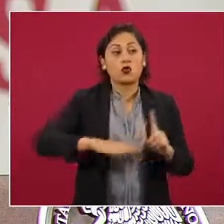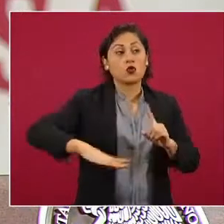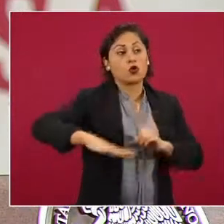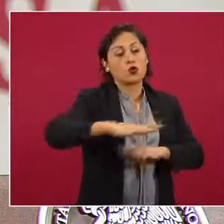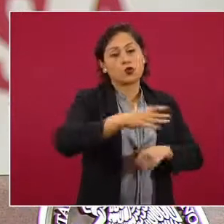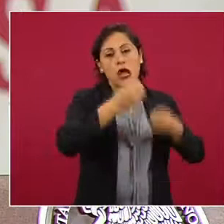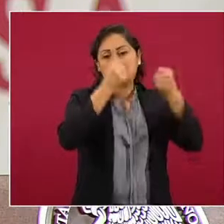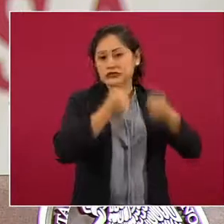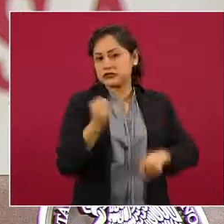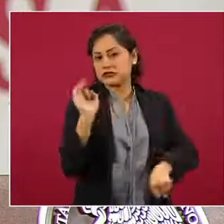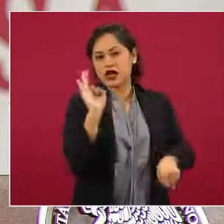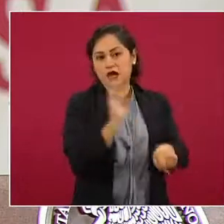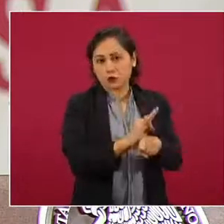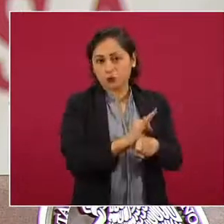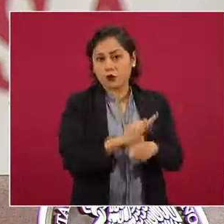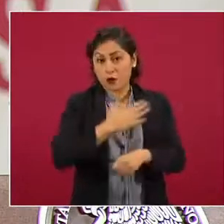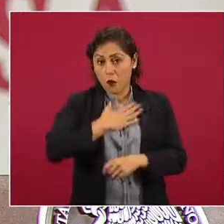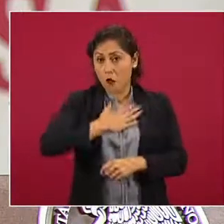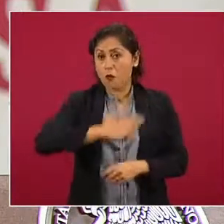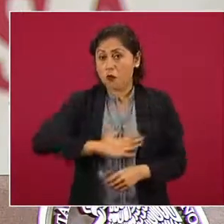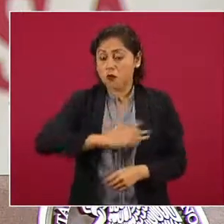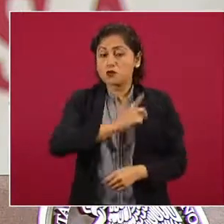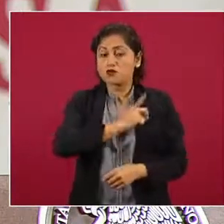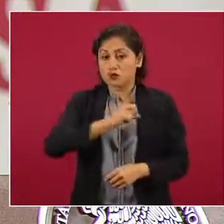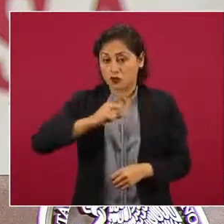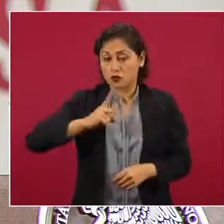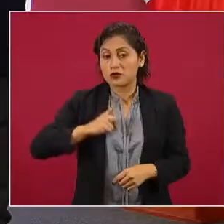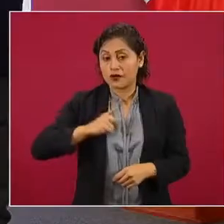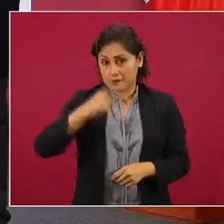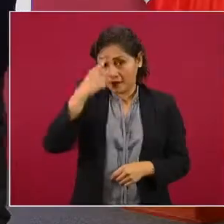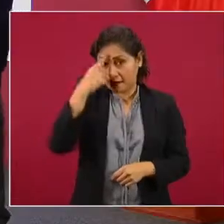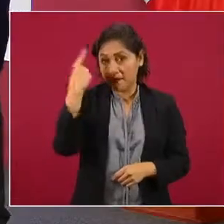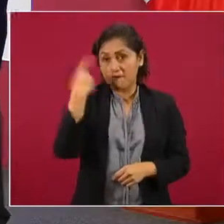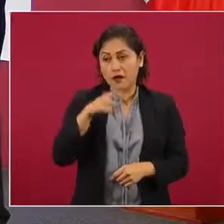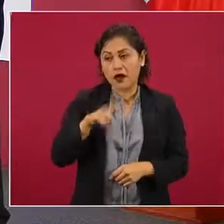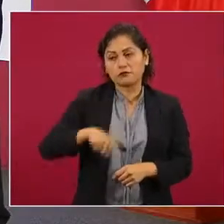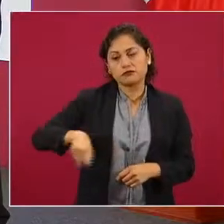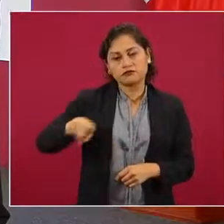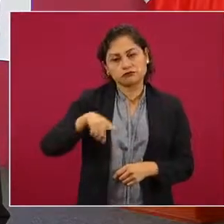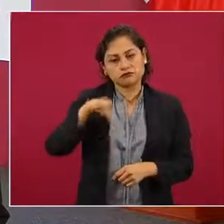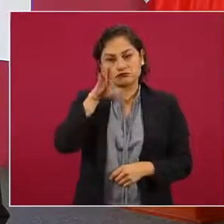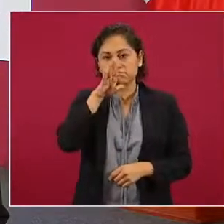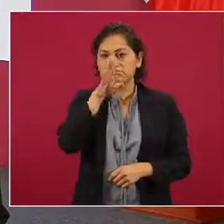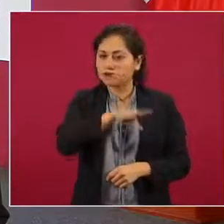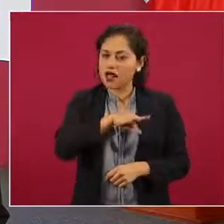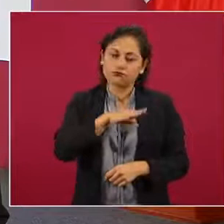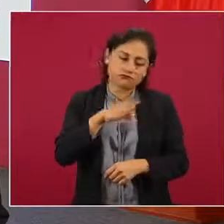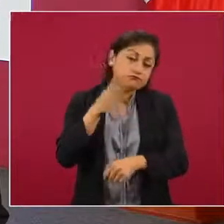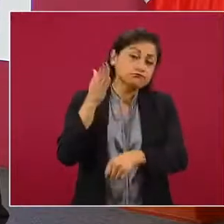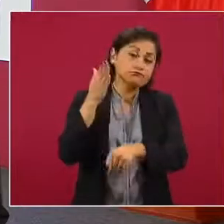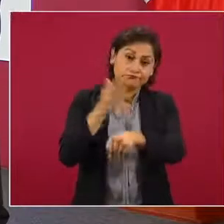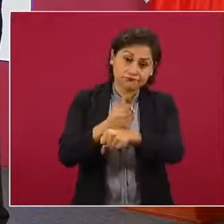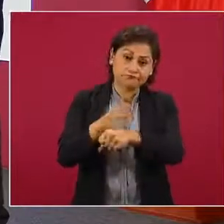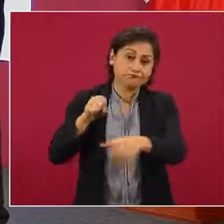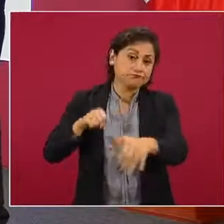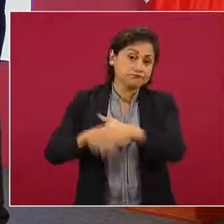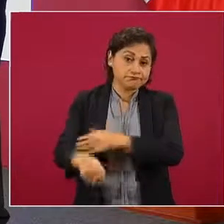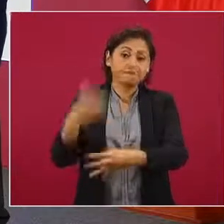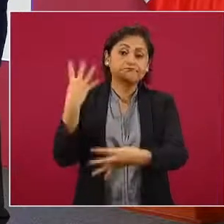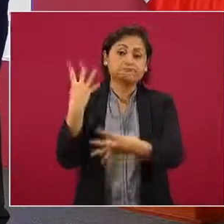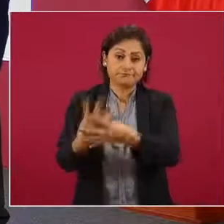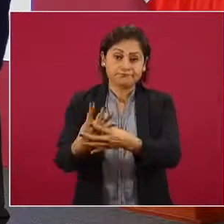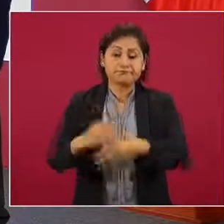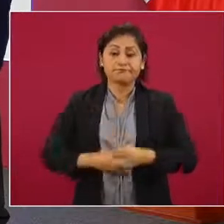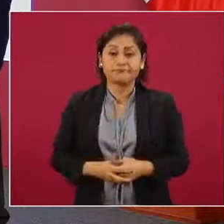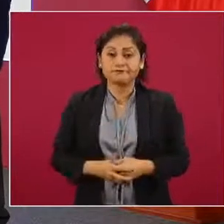y por motivo de justicia a la posibilidad de sanciones como la privación de la libertad.